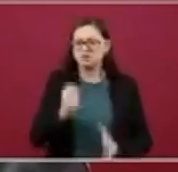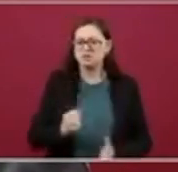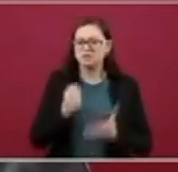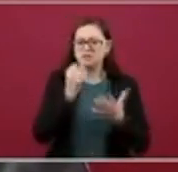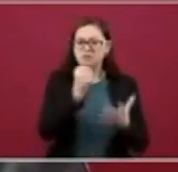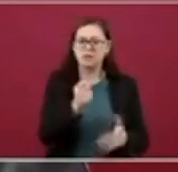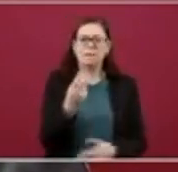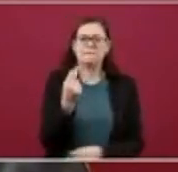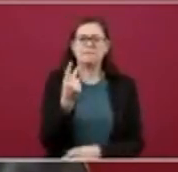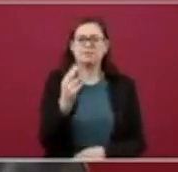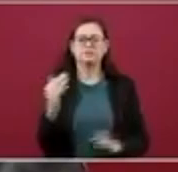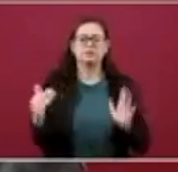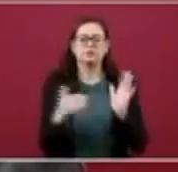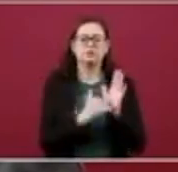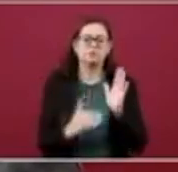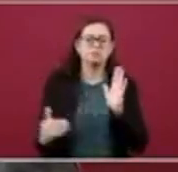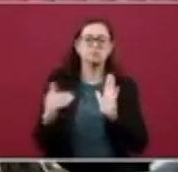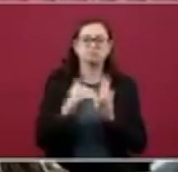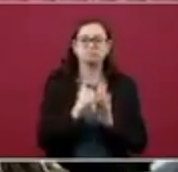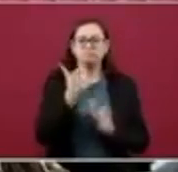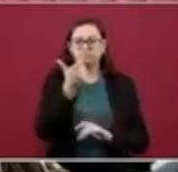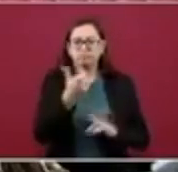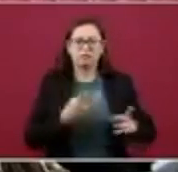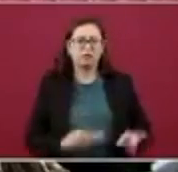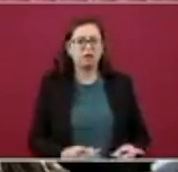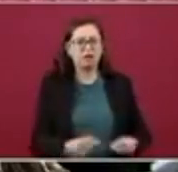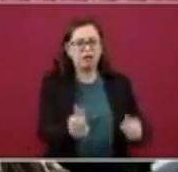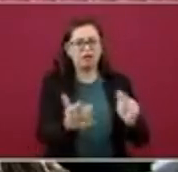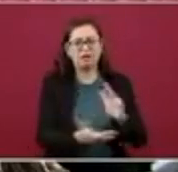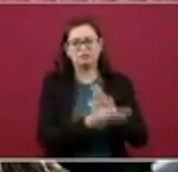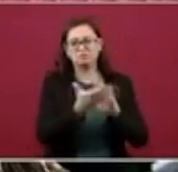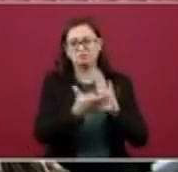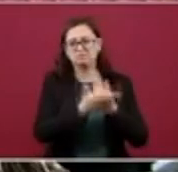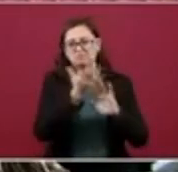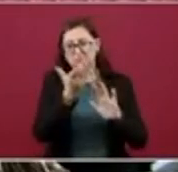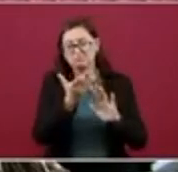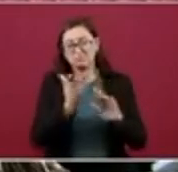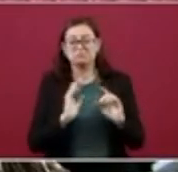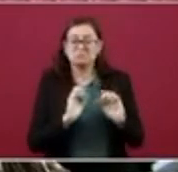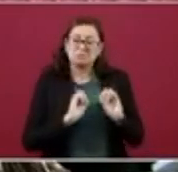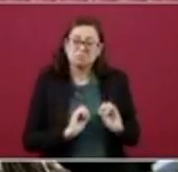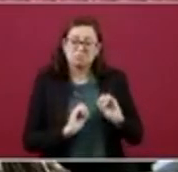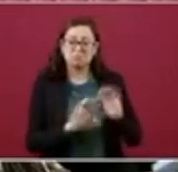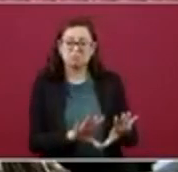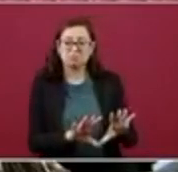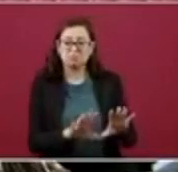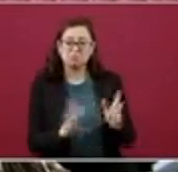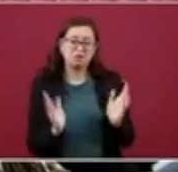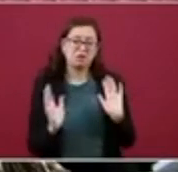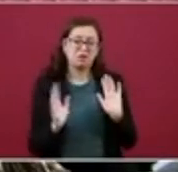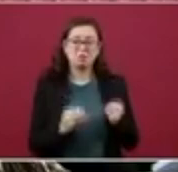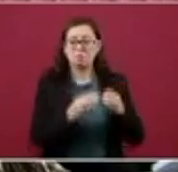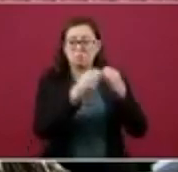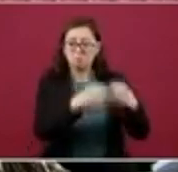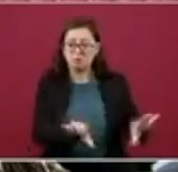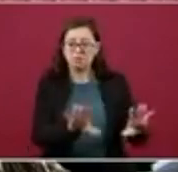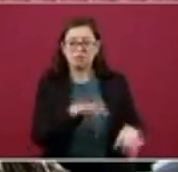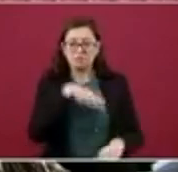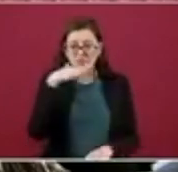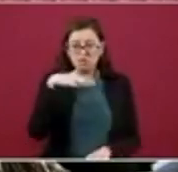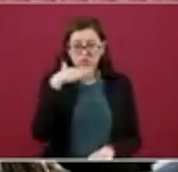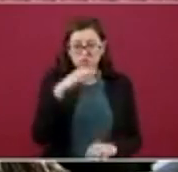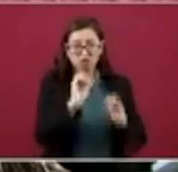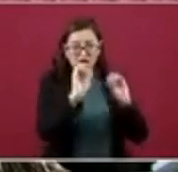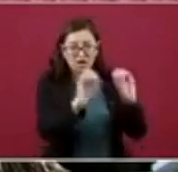25.000 millones de pesos, que no podíamos dejar que se convirtiera en chatarra,